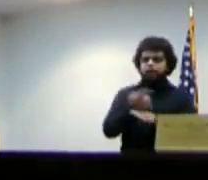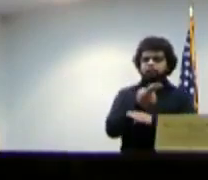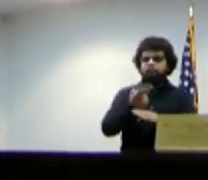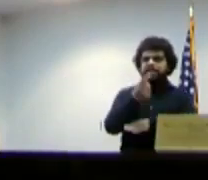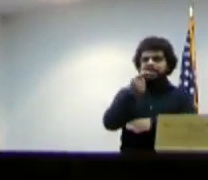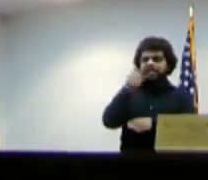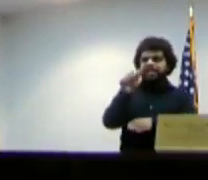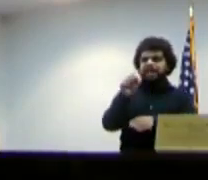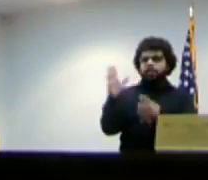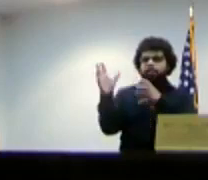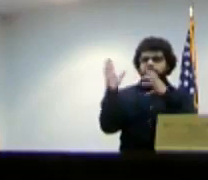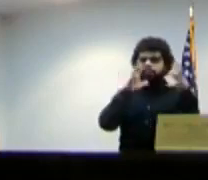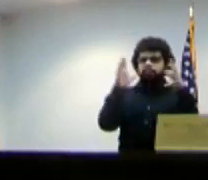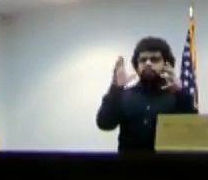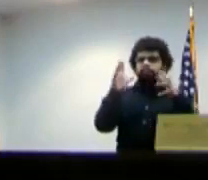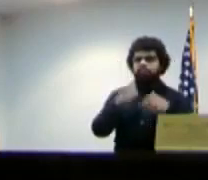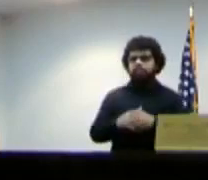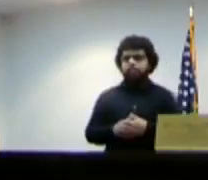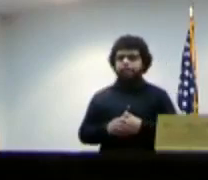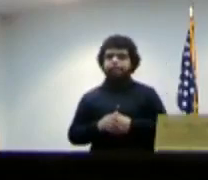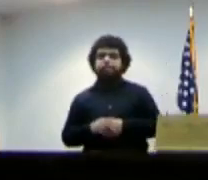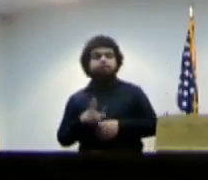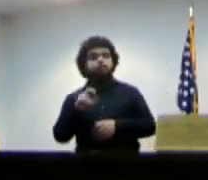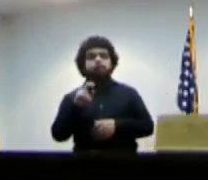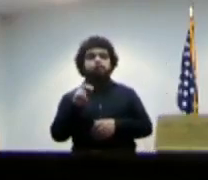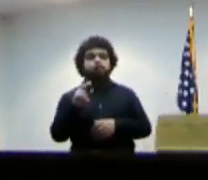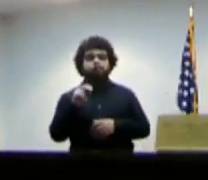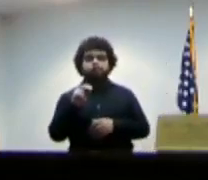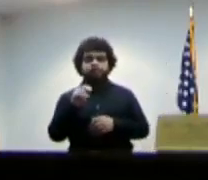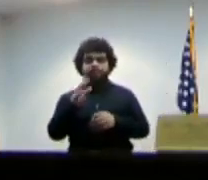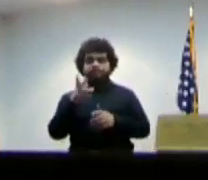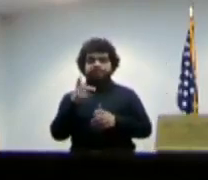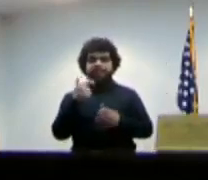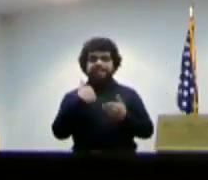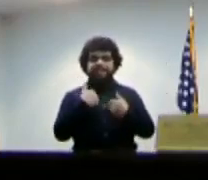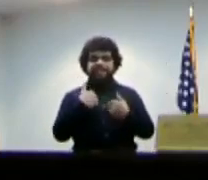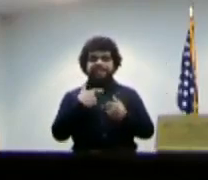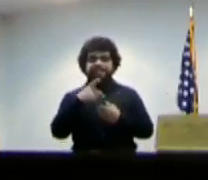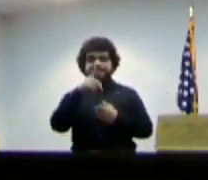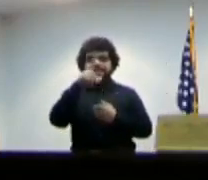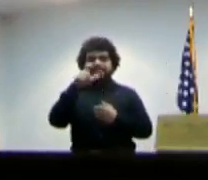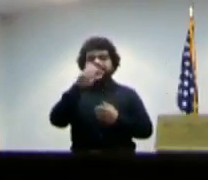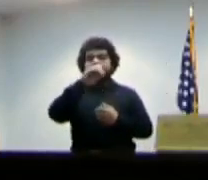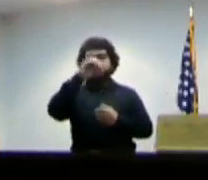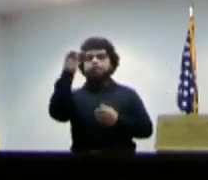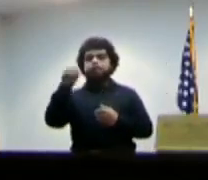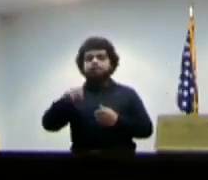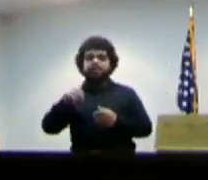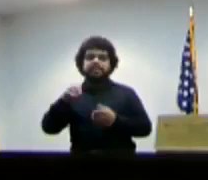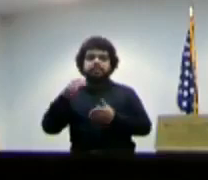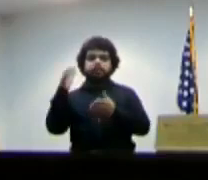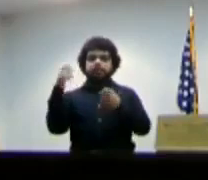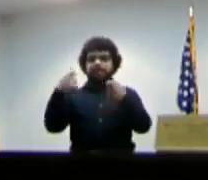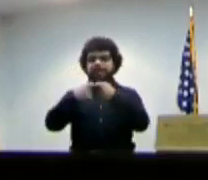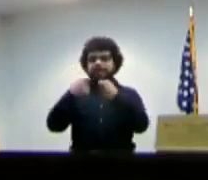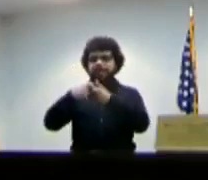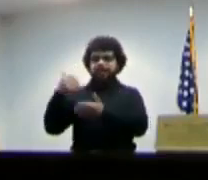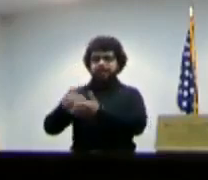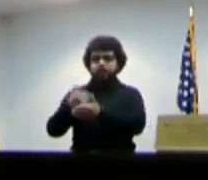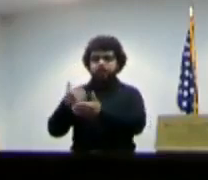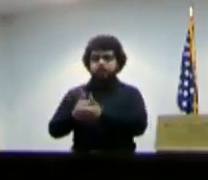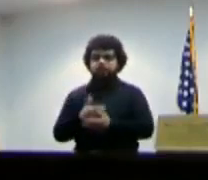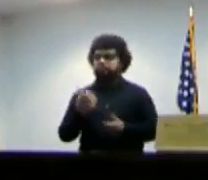No. El plan es llegar al 2050 con 100% de generación renovable. ¿Qué energía renovable?